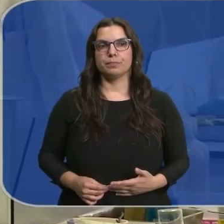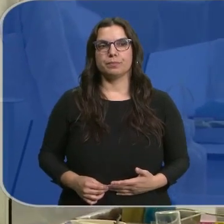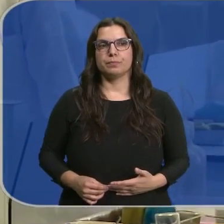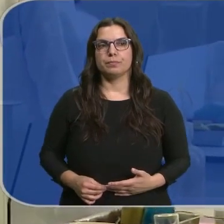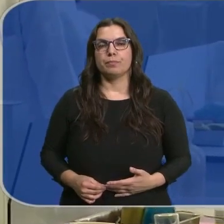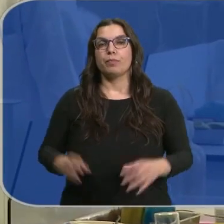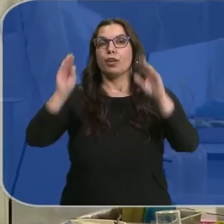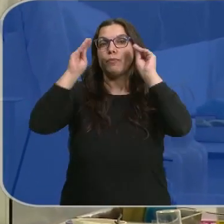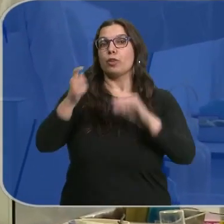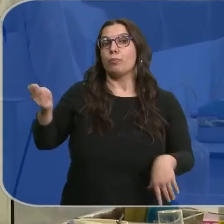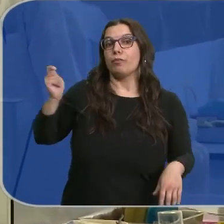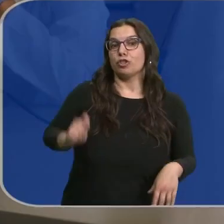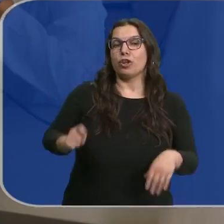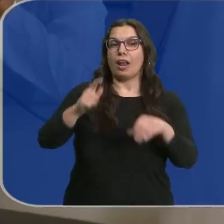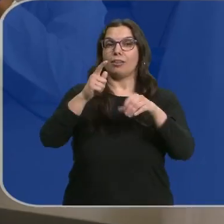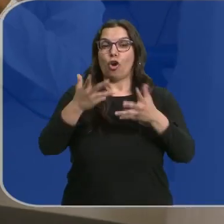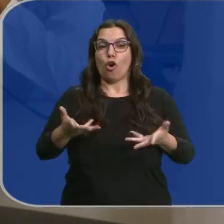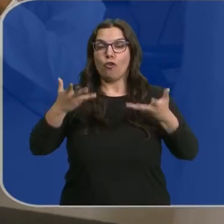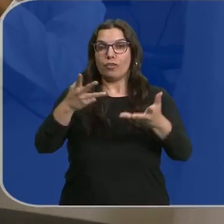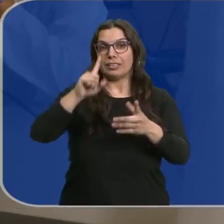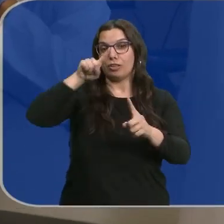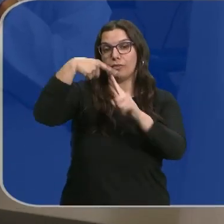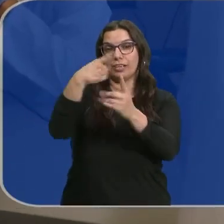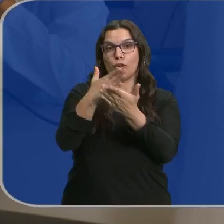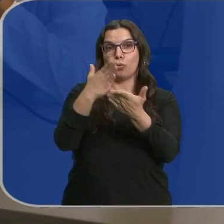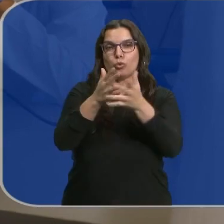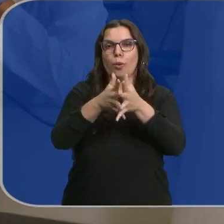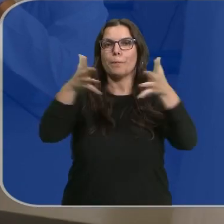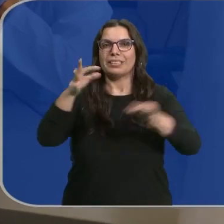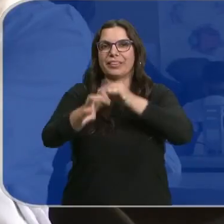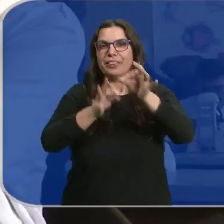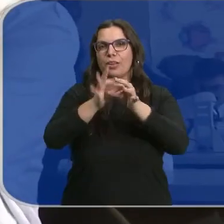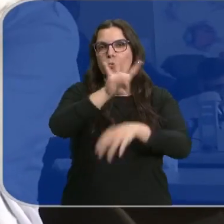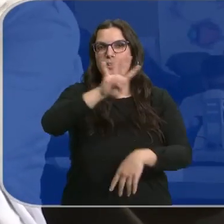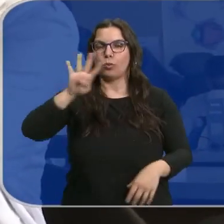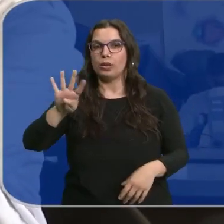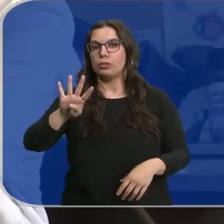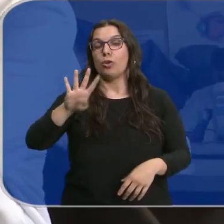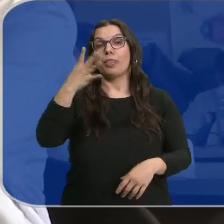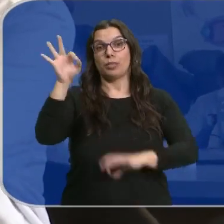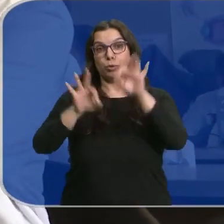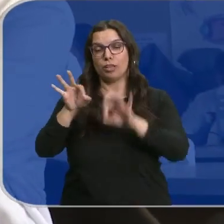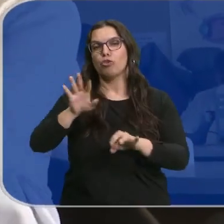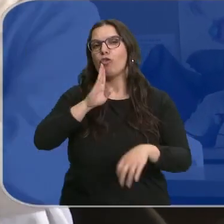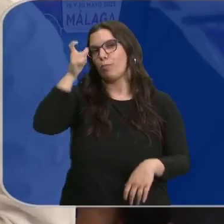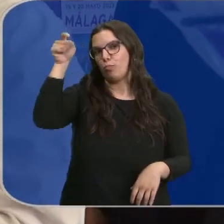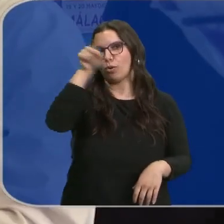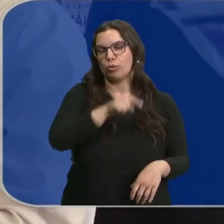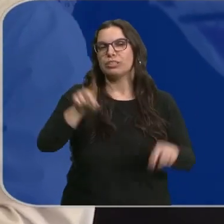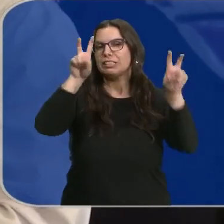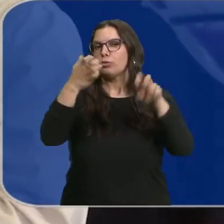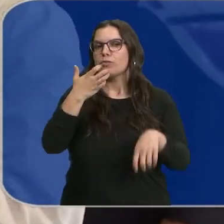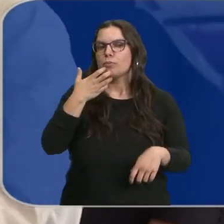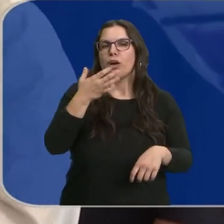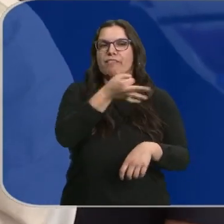La formación profesional amplía su oferta para el próximo curso con 44 nuevos ciclos, la mitad en el medio rural. Entre los nuevos títulos